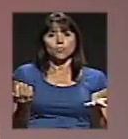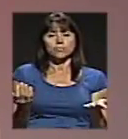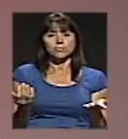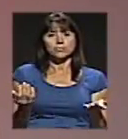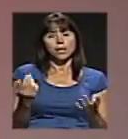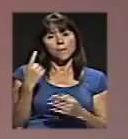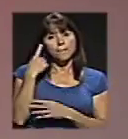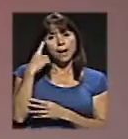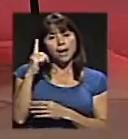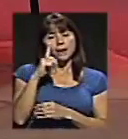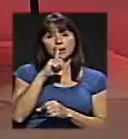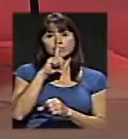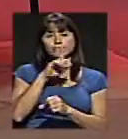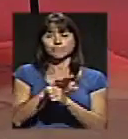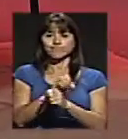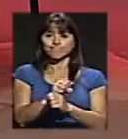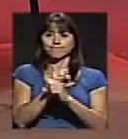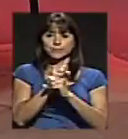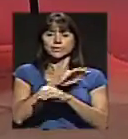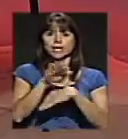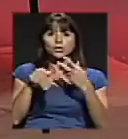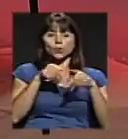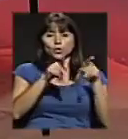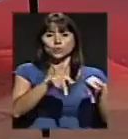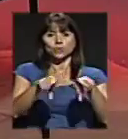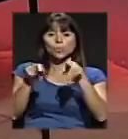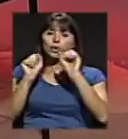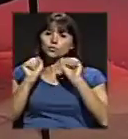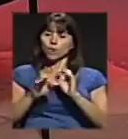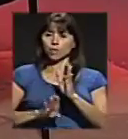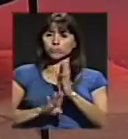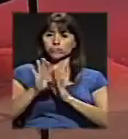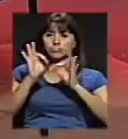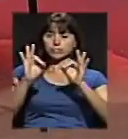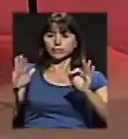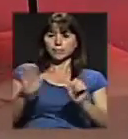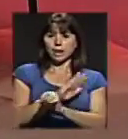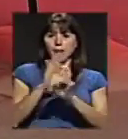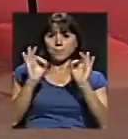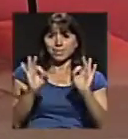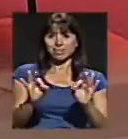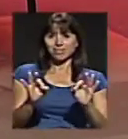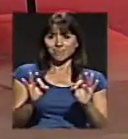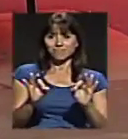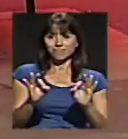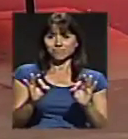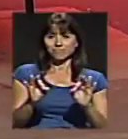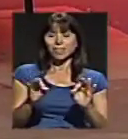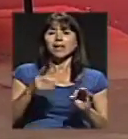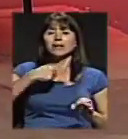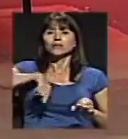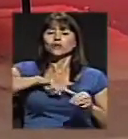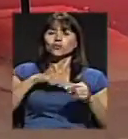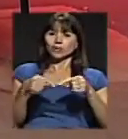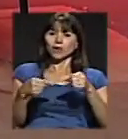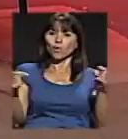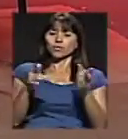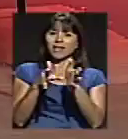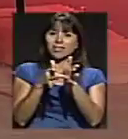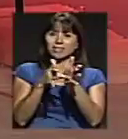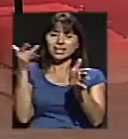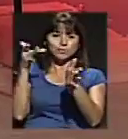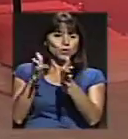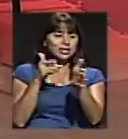para garantizar que todos los seres humanos puedan desarrollarse plenamente, que está en contra de la explotación, de todas las